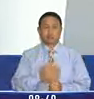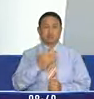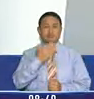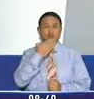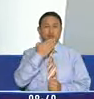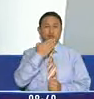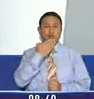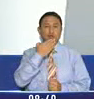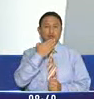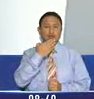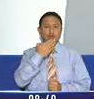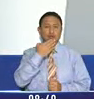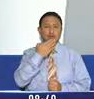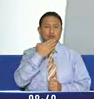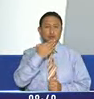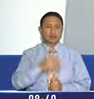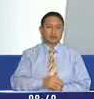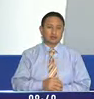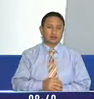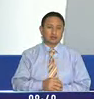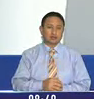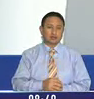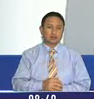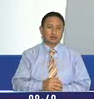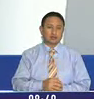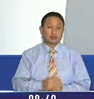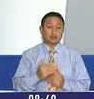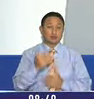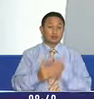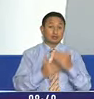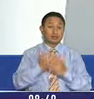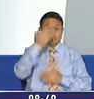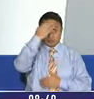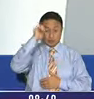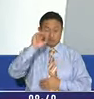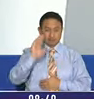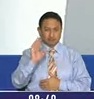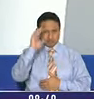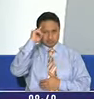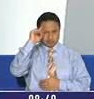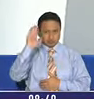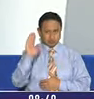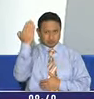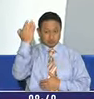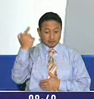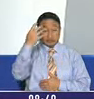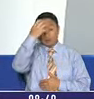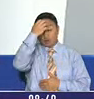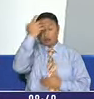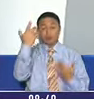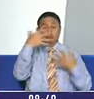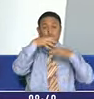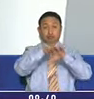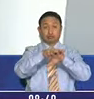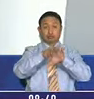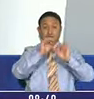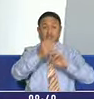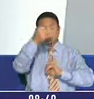están trabajando en este proceso educativo, porque tiene que ser una educación integral,